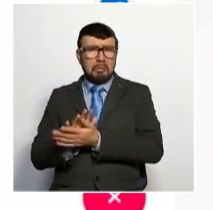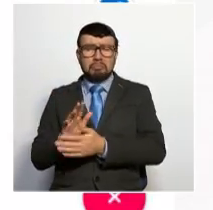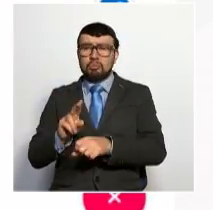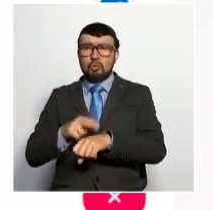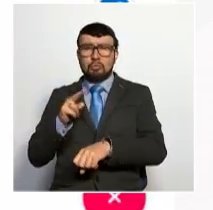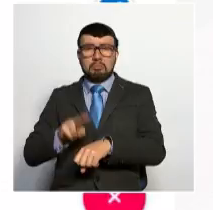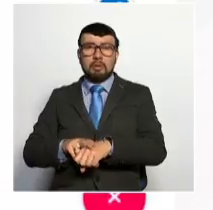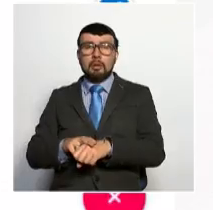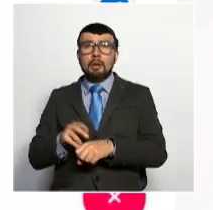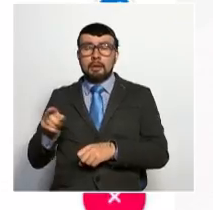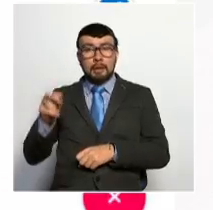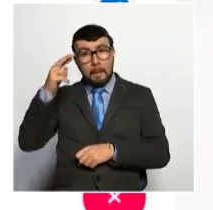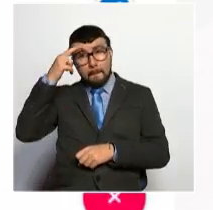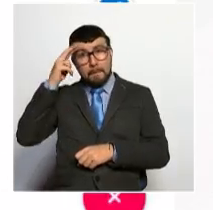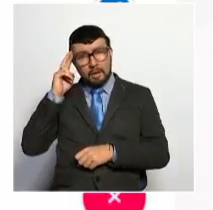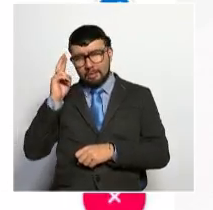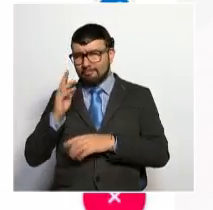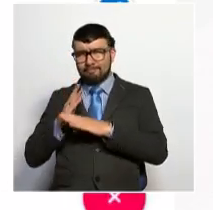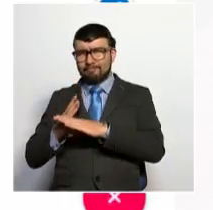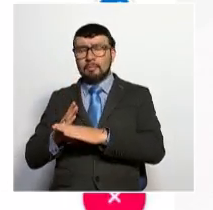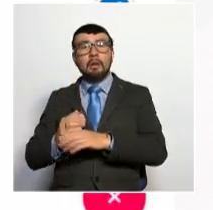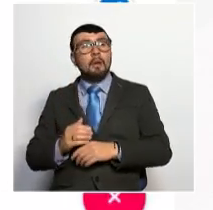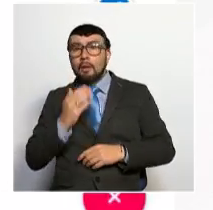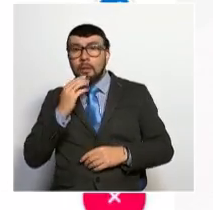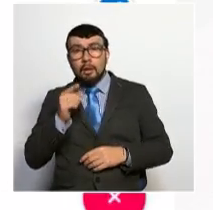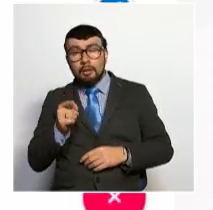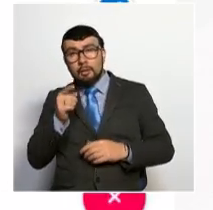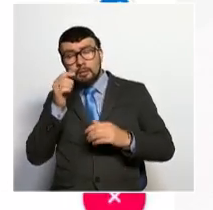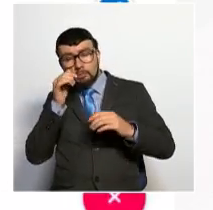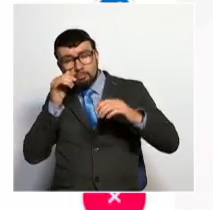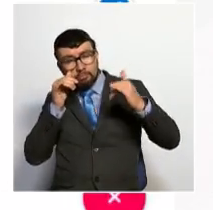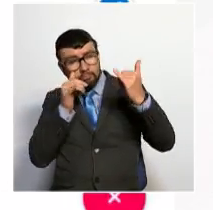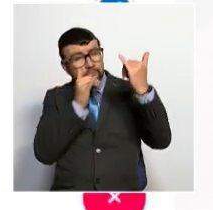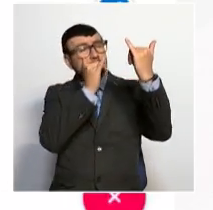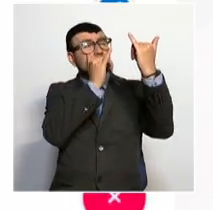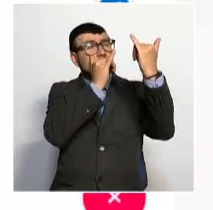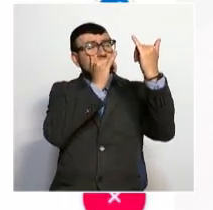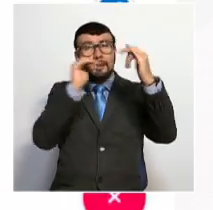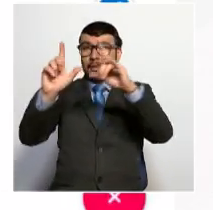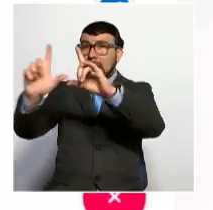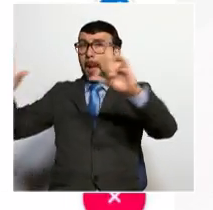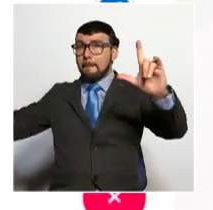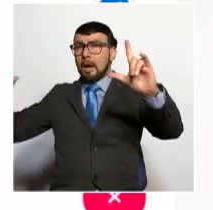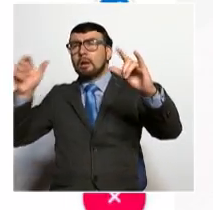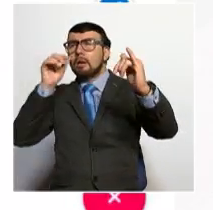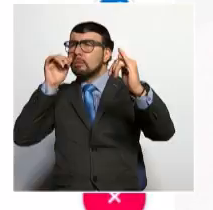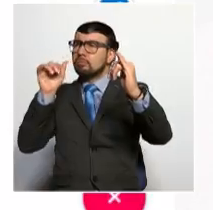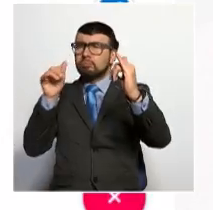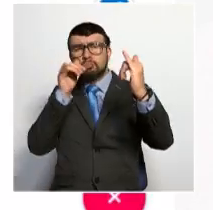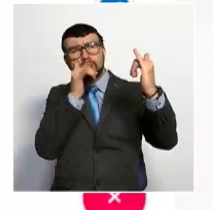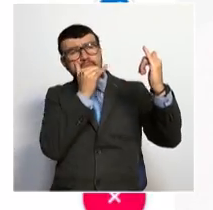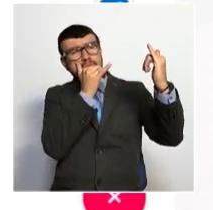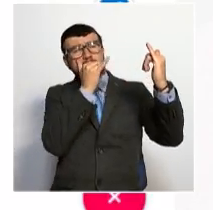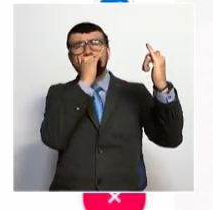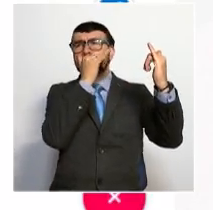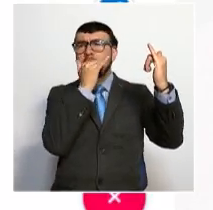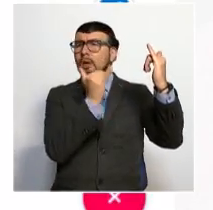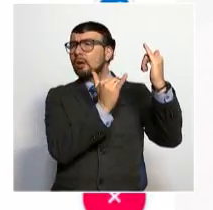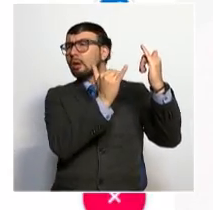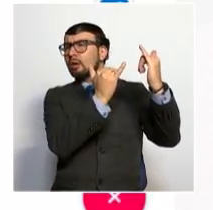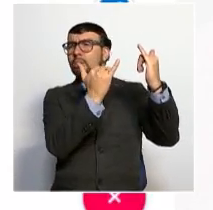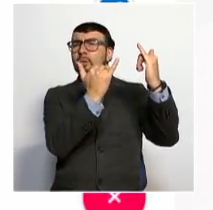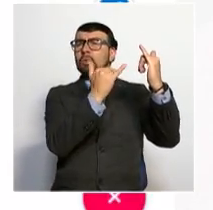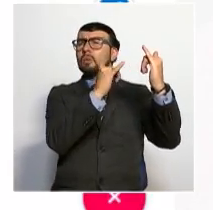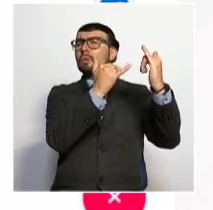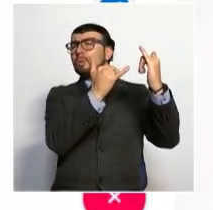en una pantalla cómo está conformado el útero por fuera, cómo está el endometrio por dentro, cómo